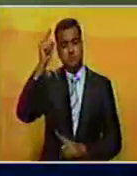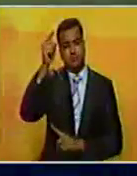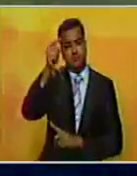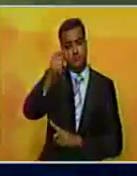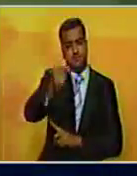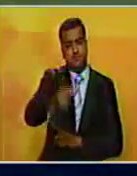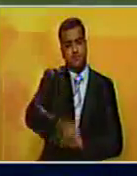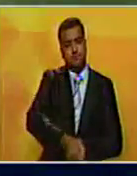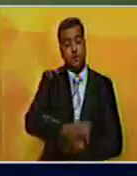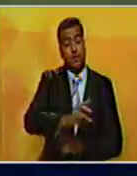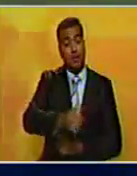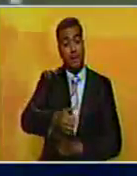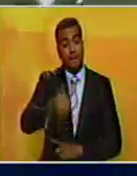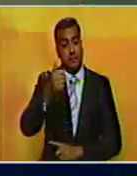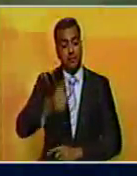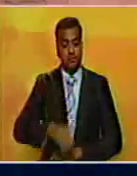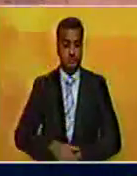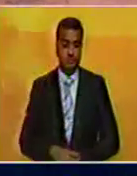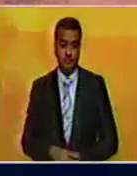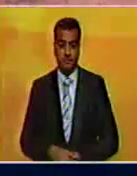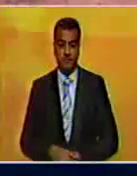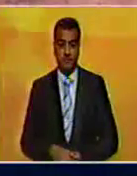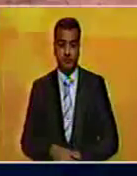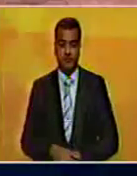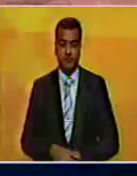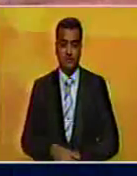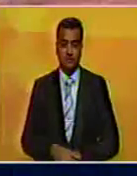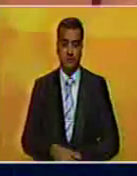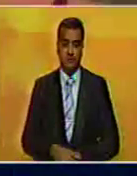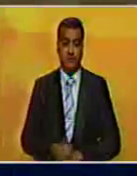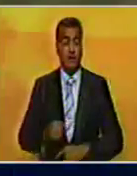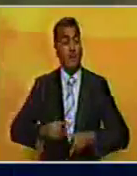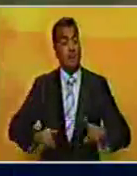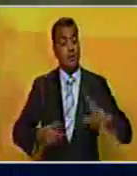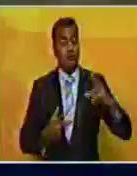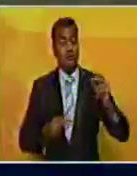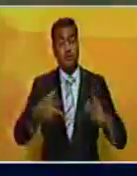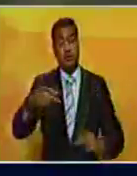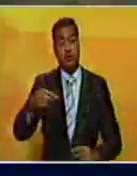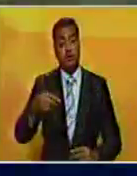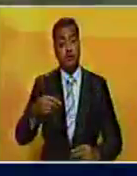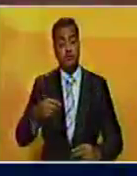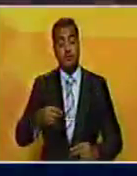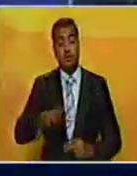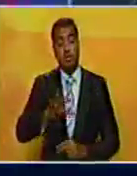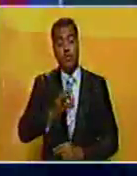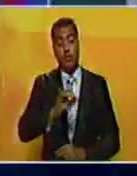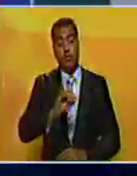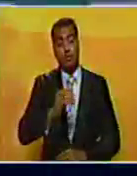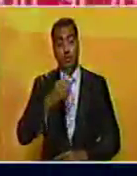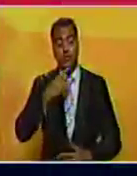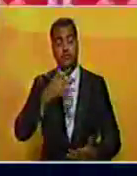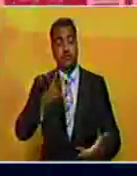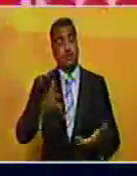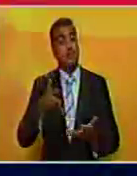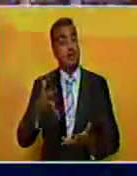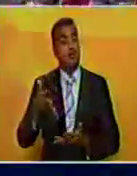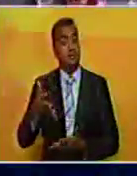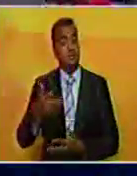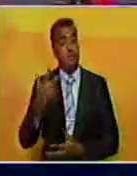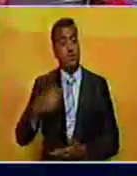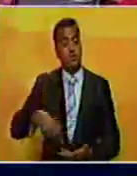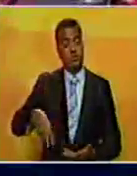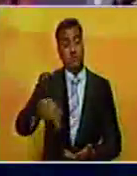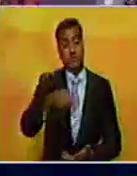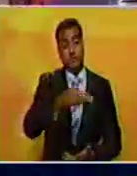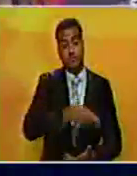apareció en la sexta y la sacó del parque con una a bordo para voltear la pizarra. Pero los Astros tendieron una emboscada en la novena para hacerse con el triunfo tras un triple de